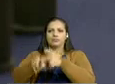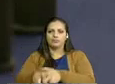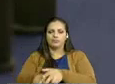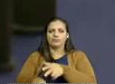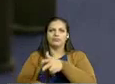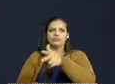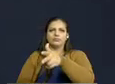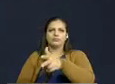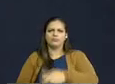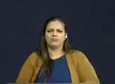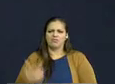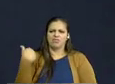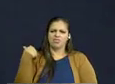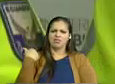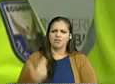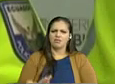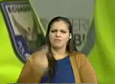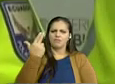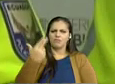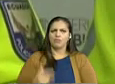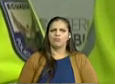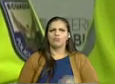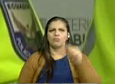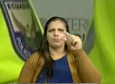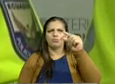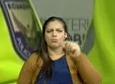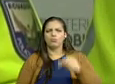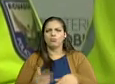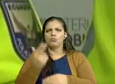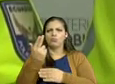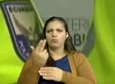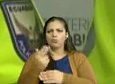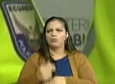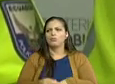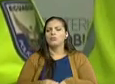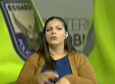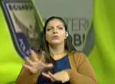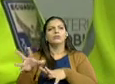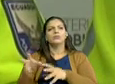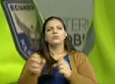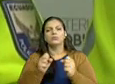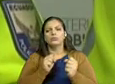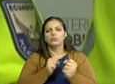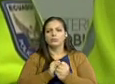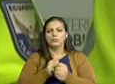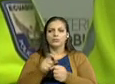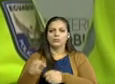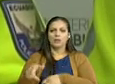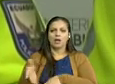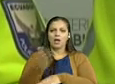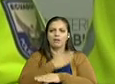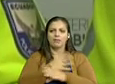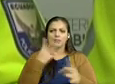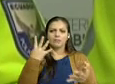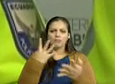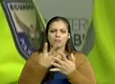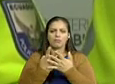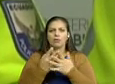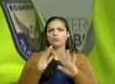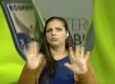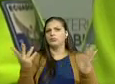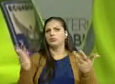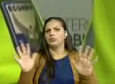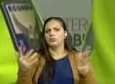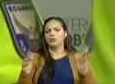2 balas y un revólver. No tiene antecedentes penales, estamos verificando desde cuándo está aquí. Parece que